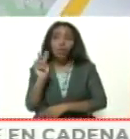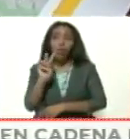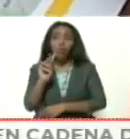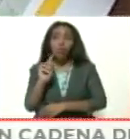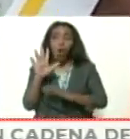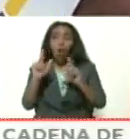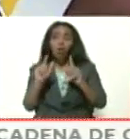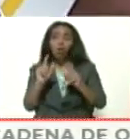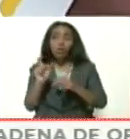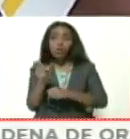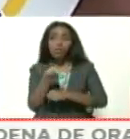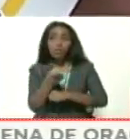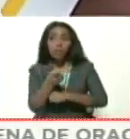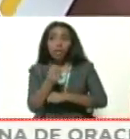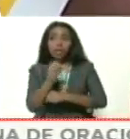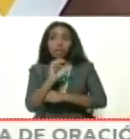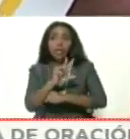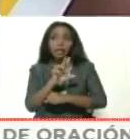32 minutos,